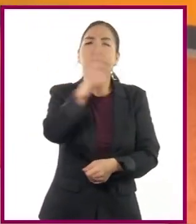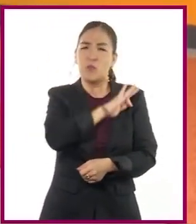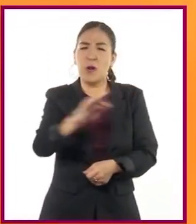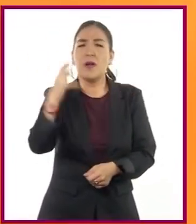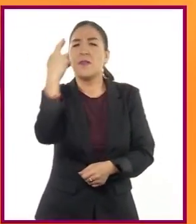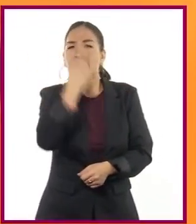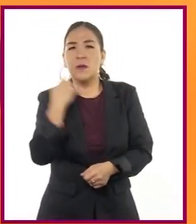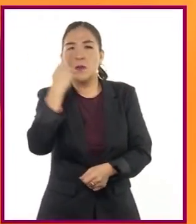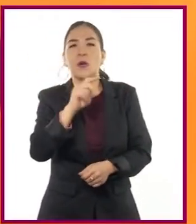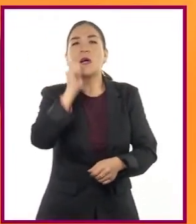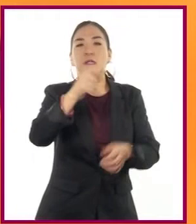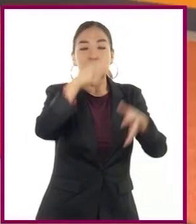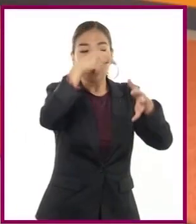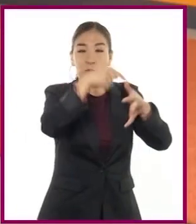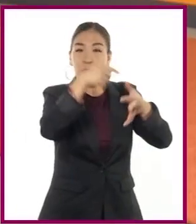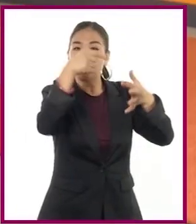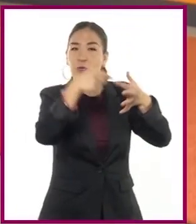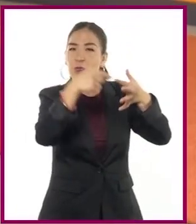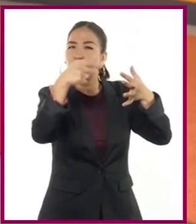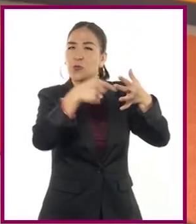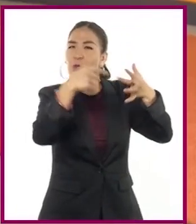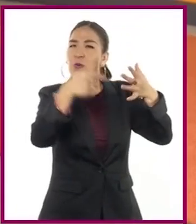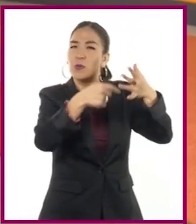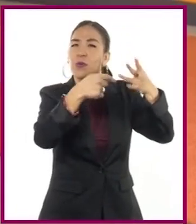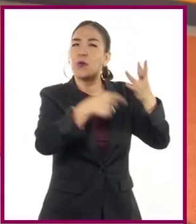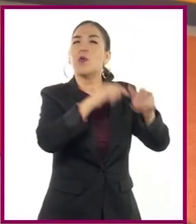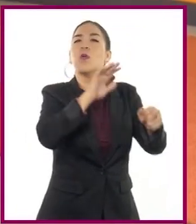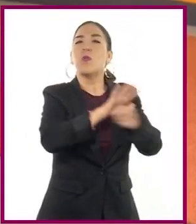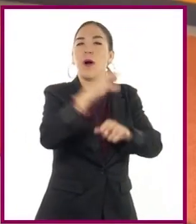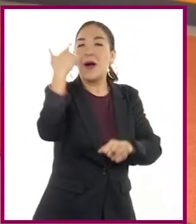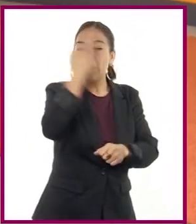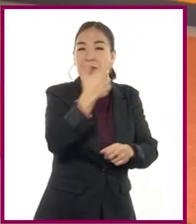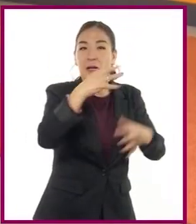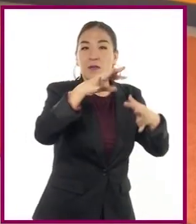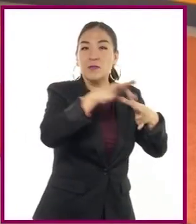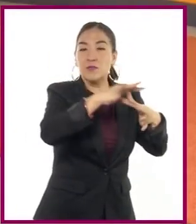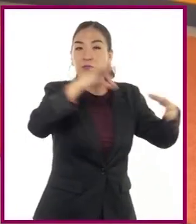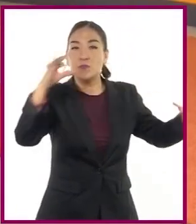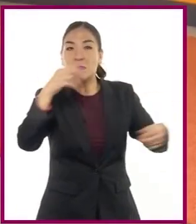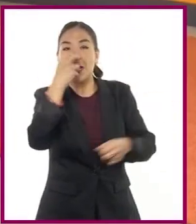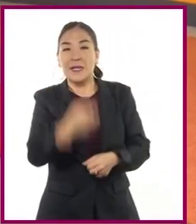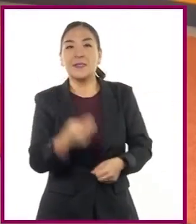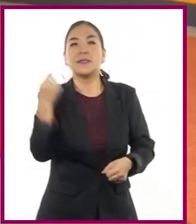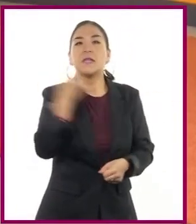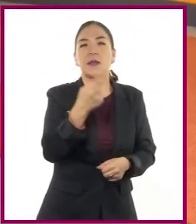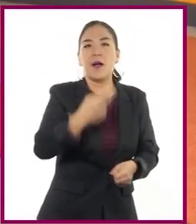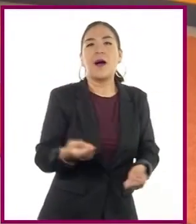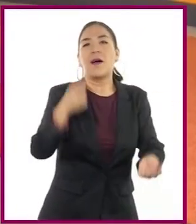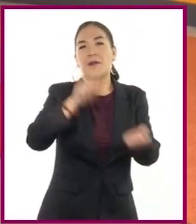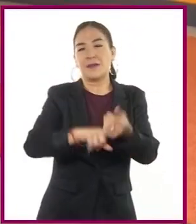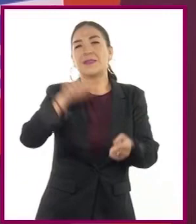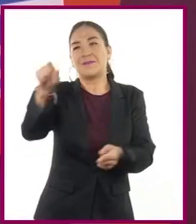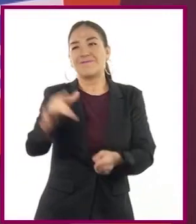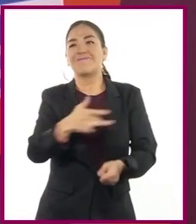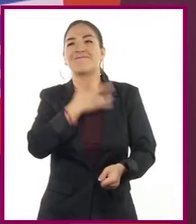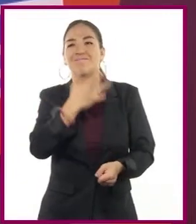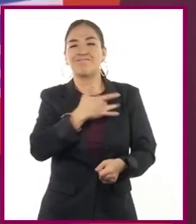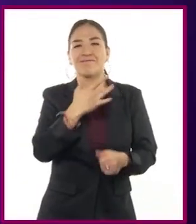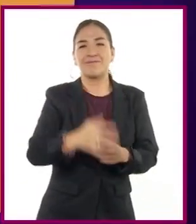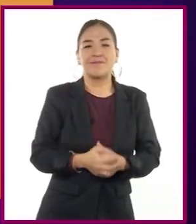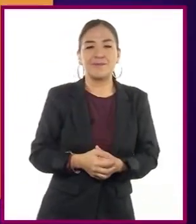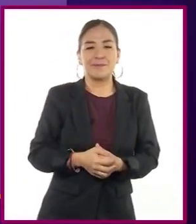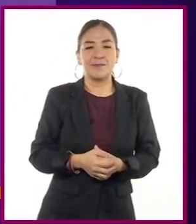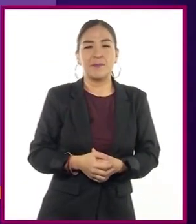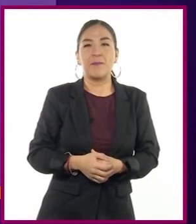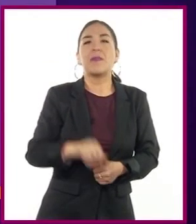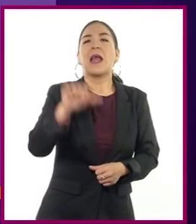analizar una por una para saber cuál es la más cercana a la necesidad que ella expresó. La